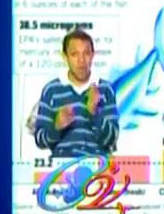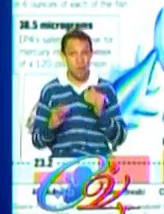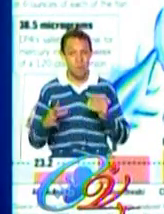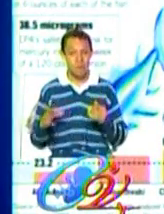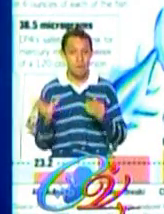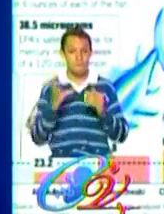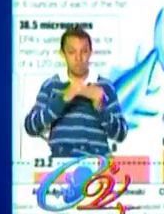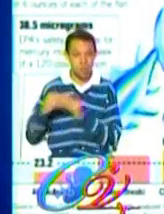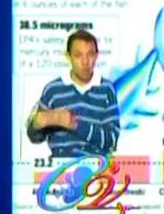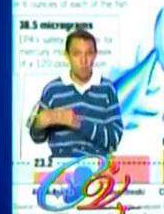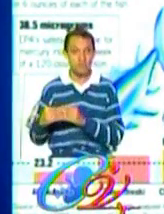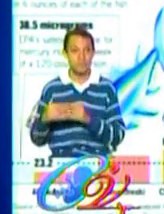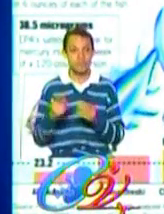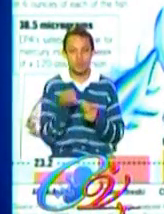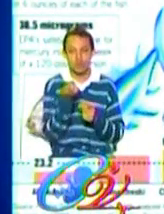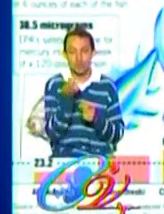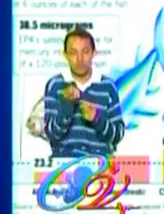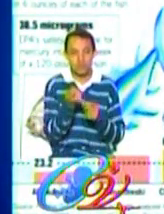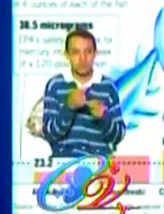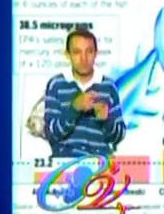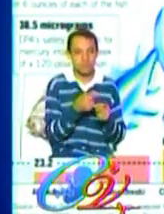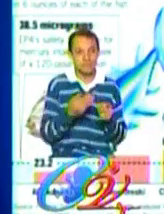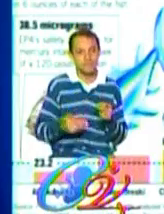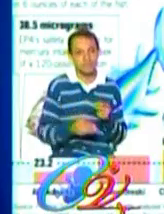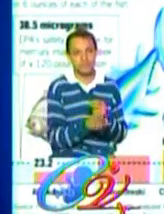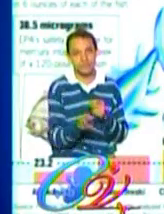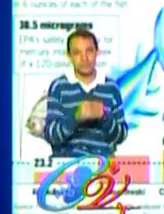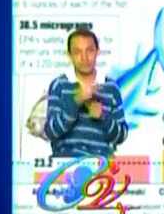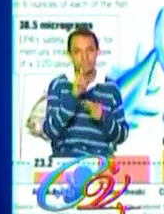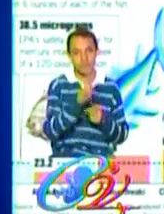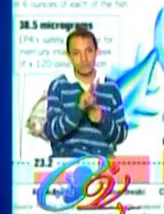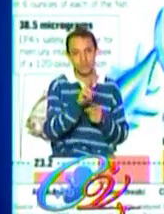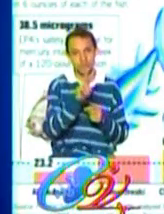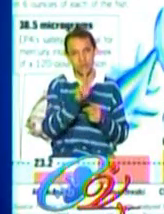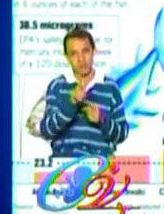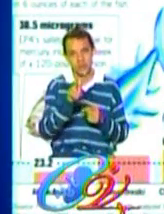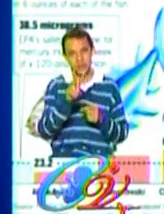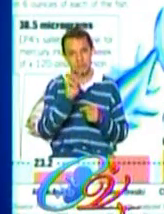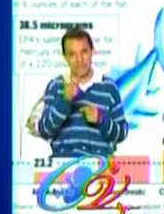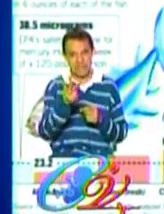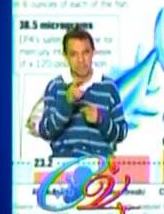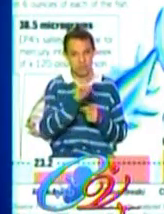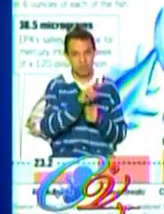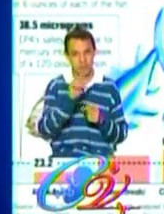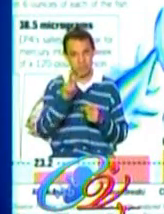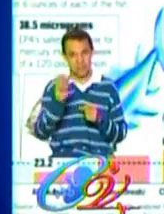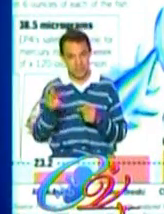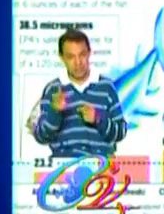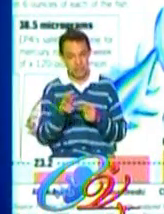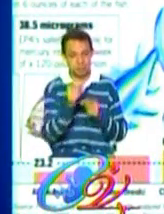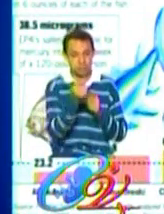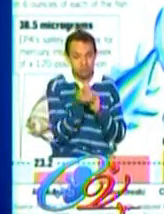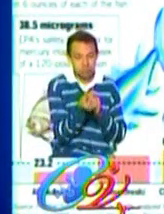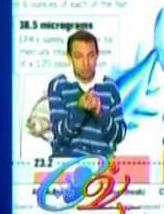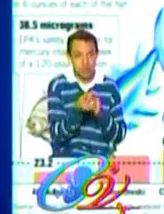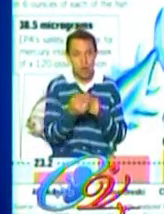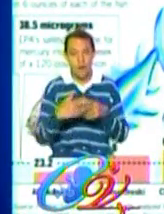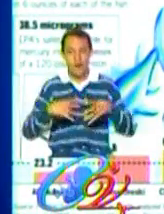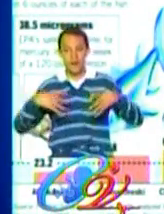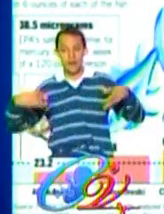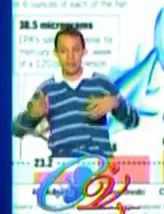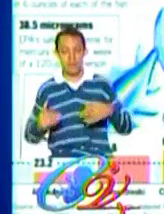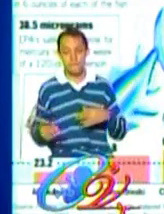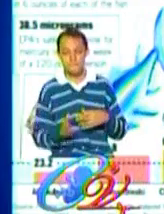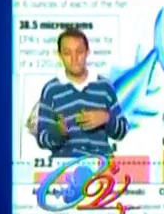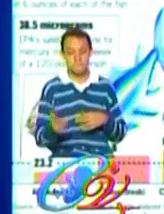gráfica, los más chiquitos tienen una concentración de 223 microgramos y pues los más grandes tienen una